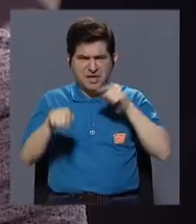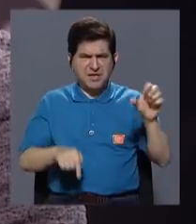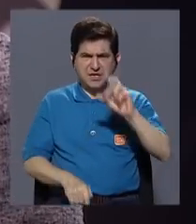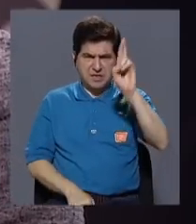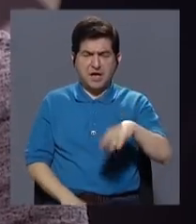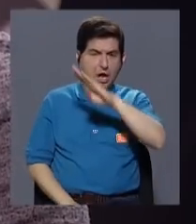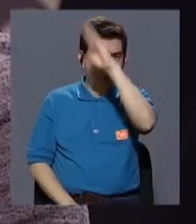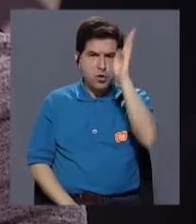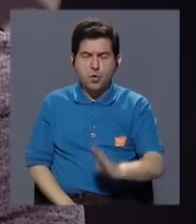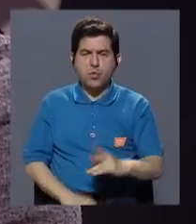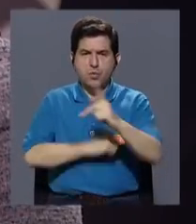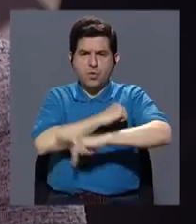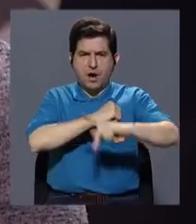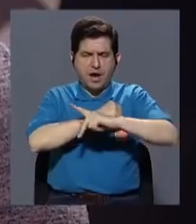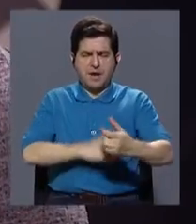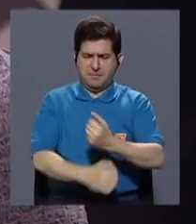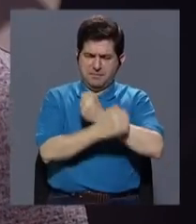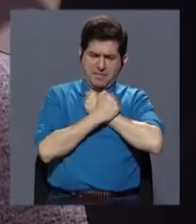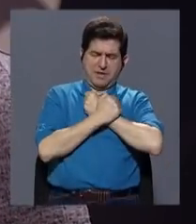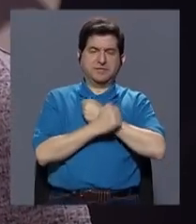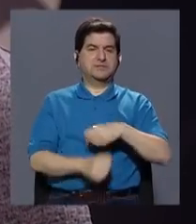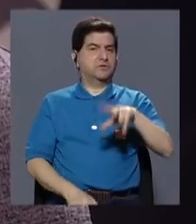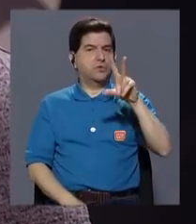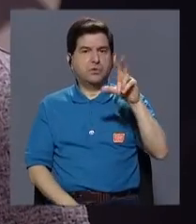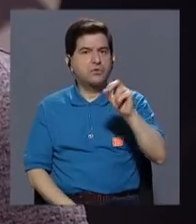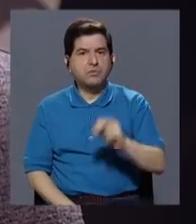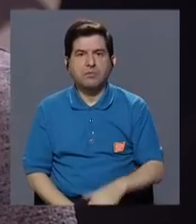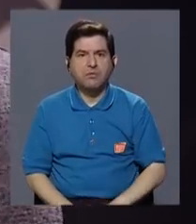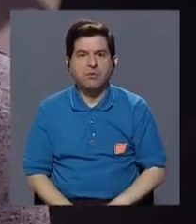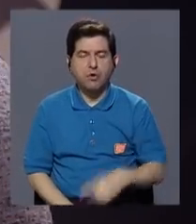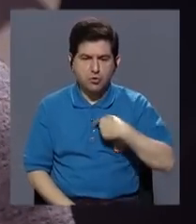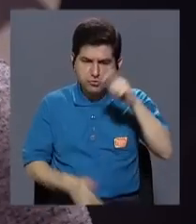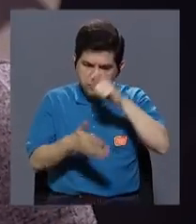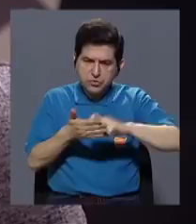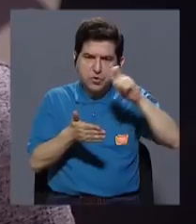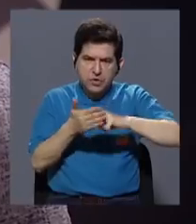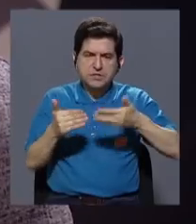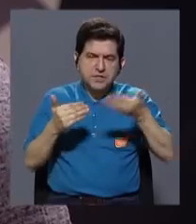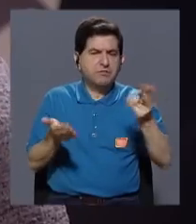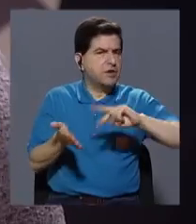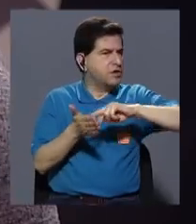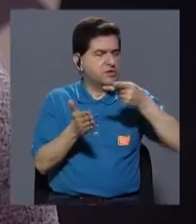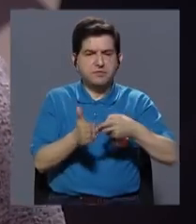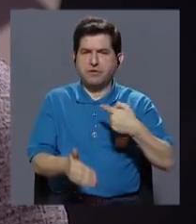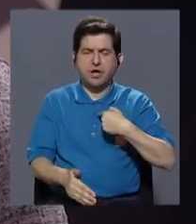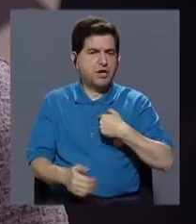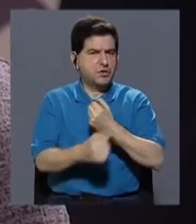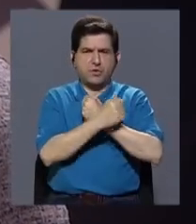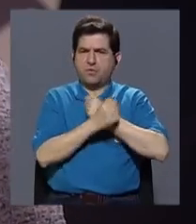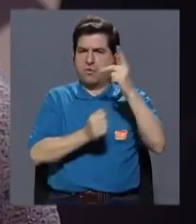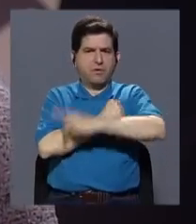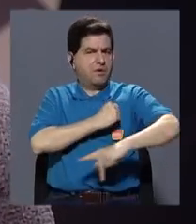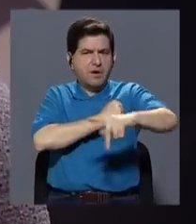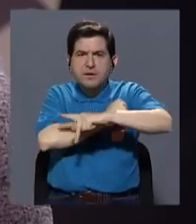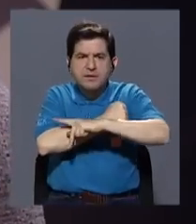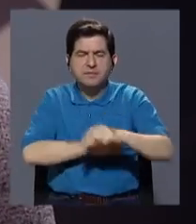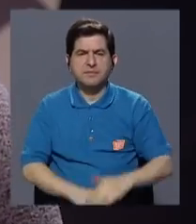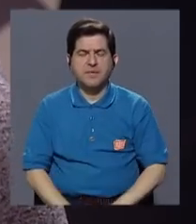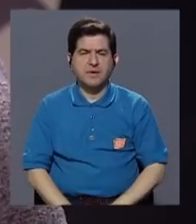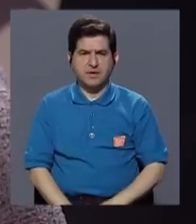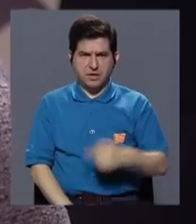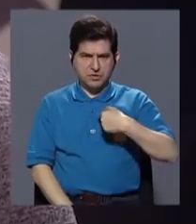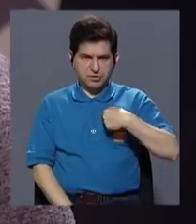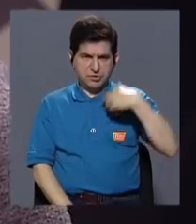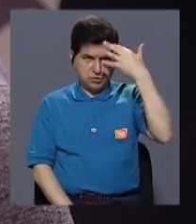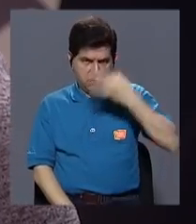en la vida el país se ama y viva la patria no sé qué no el hecho de que yo escriba estas cosas no quiere decir que yo no me mi patria quiere decir que me